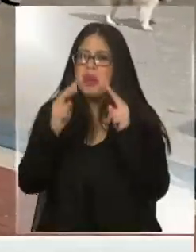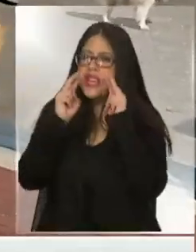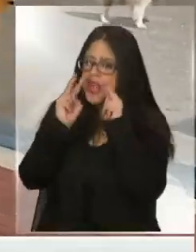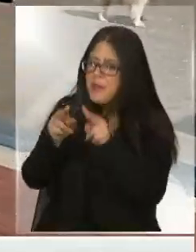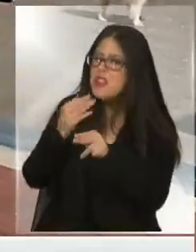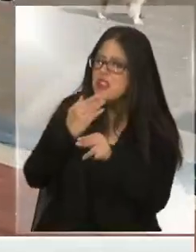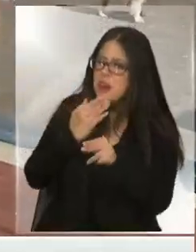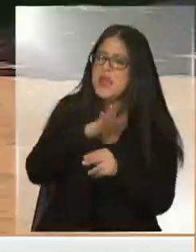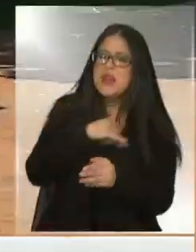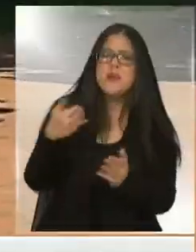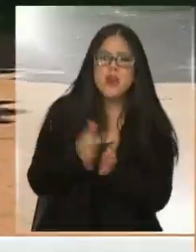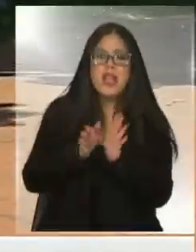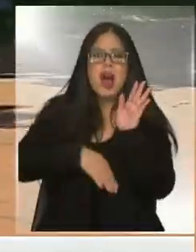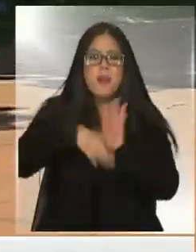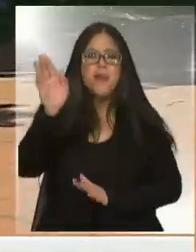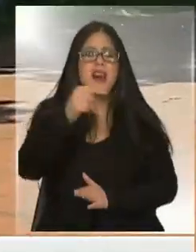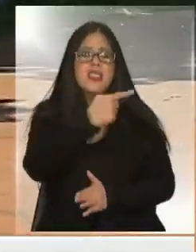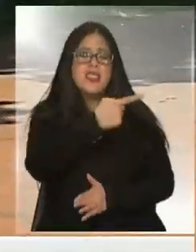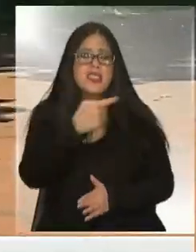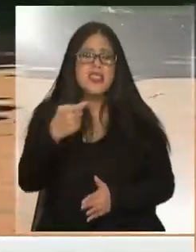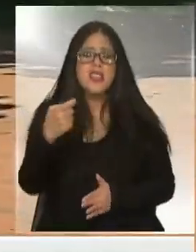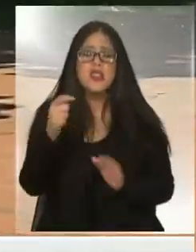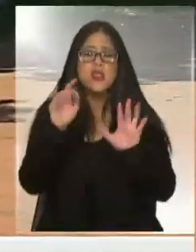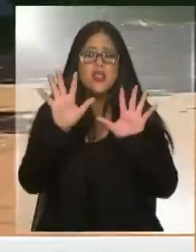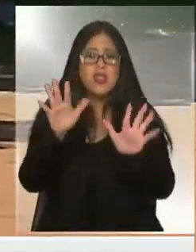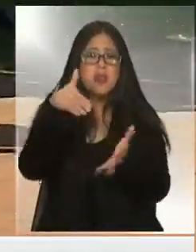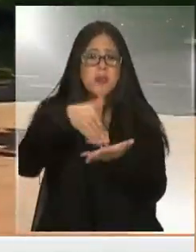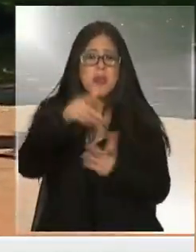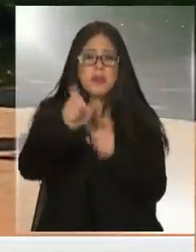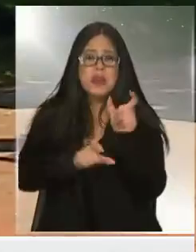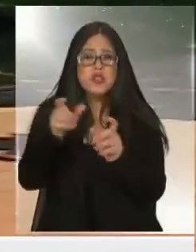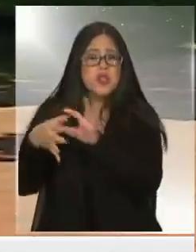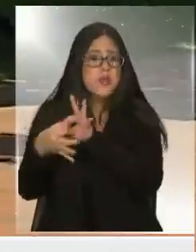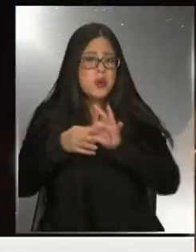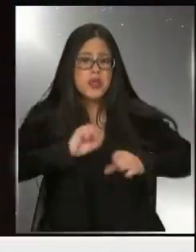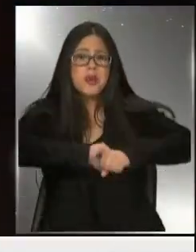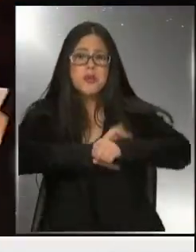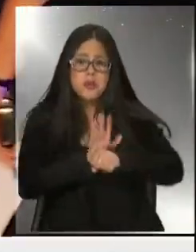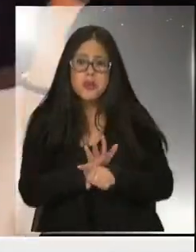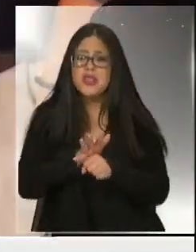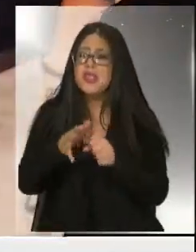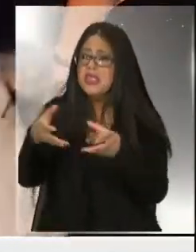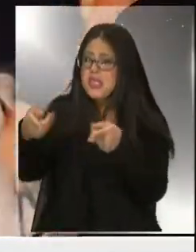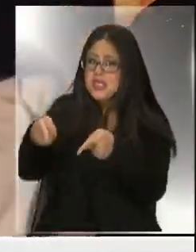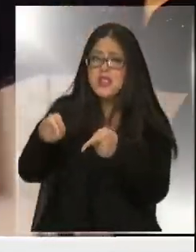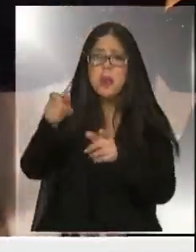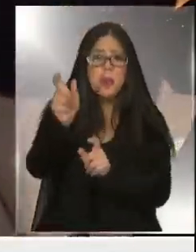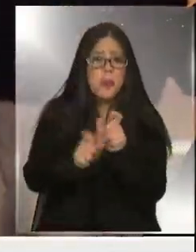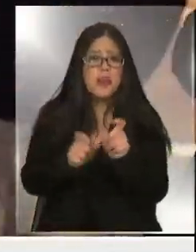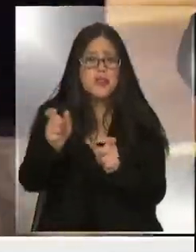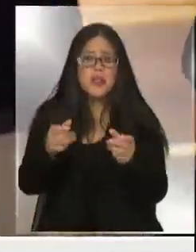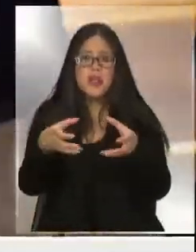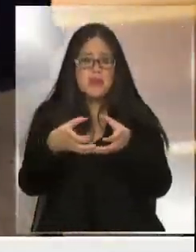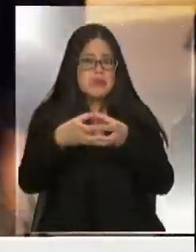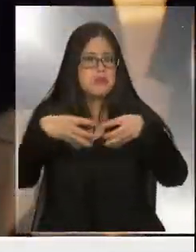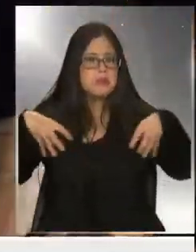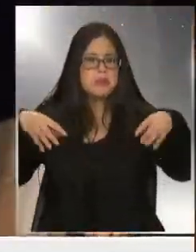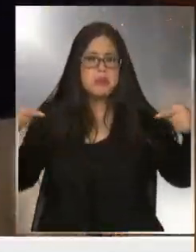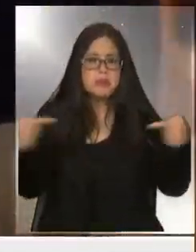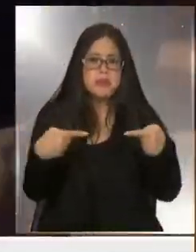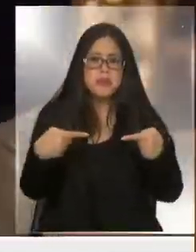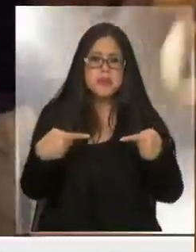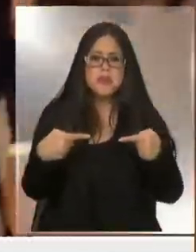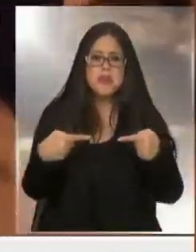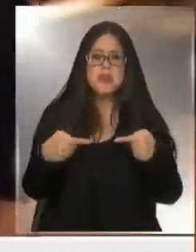de 210.000 personas por COVID-19, todo en una sociedad que desde hace tiempo está muy fragmentada. Eso que es